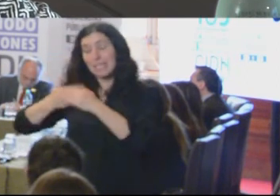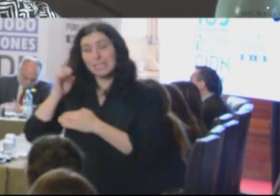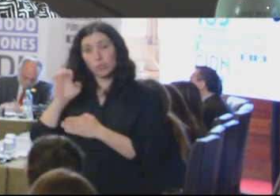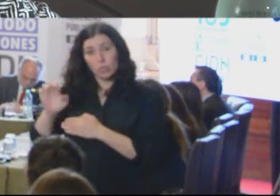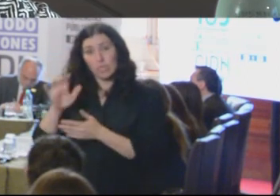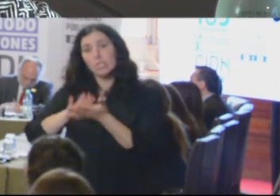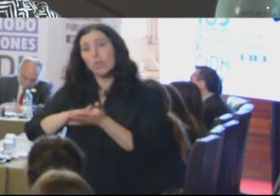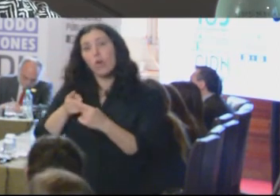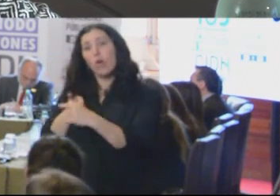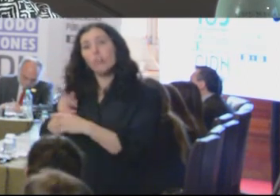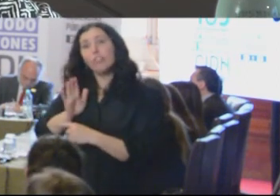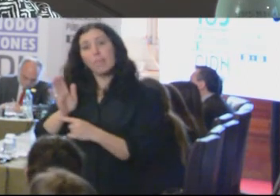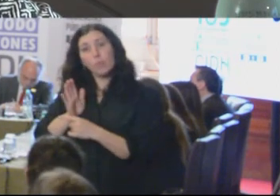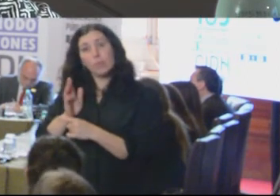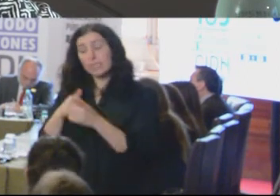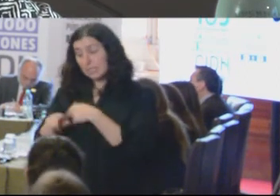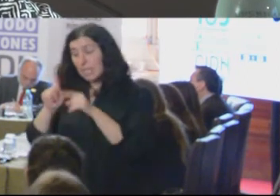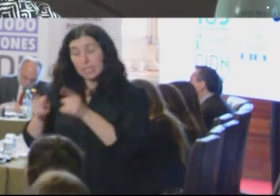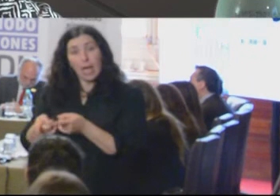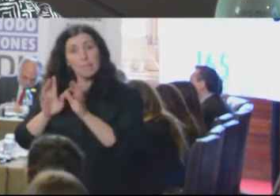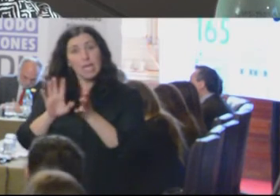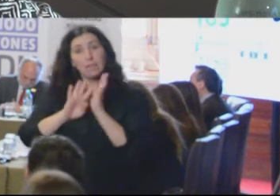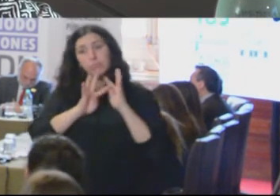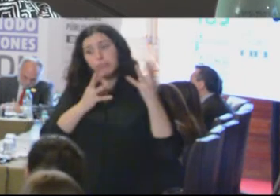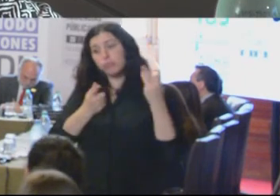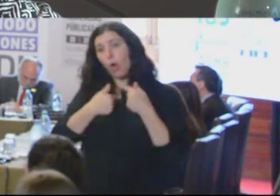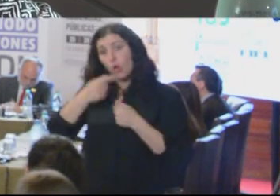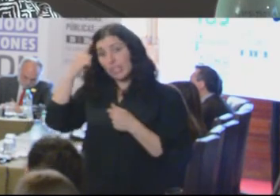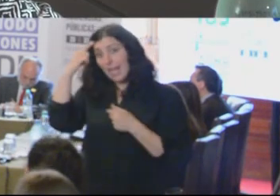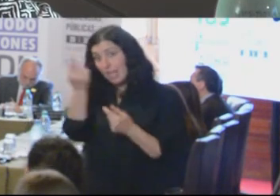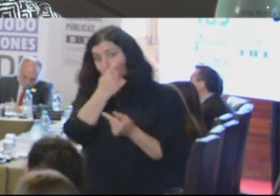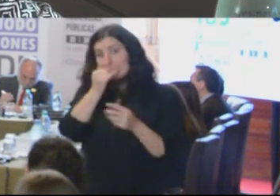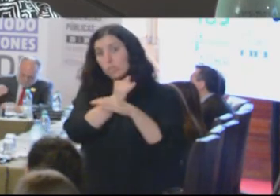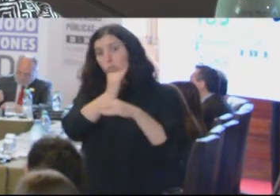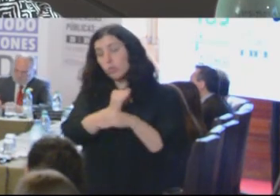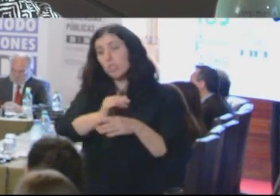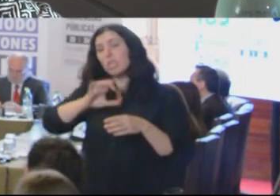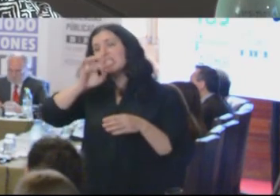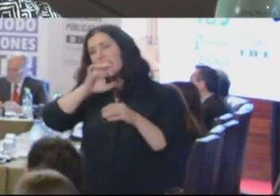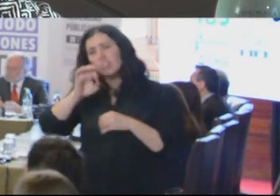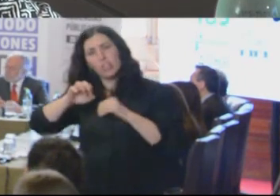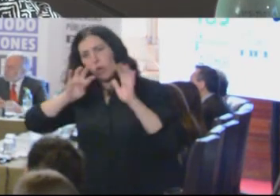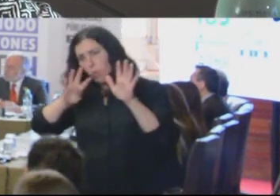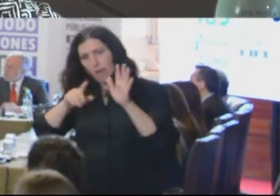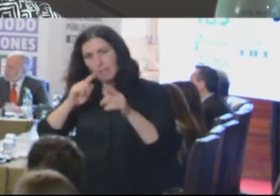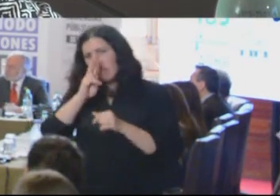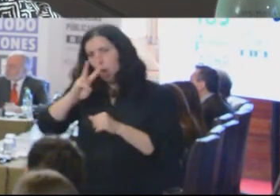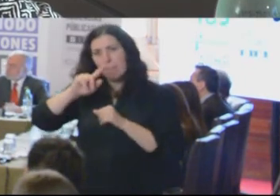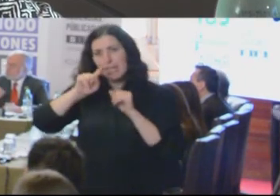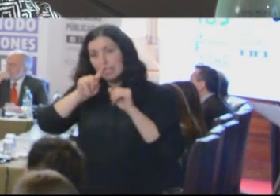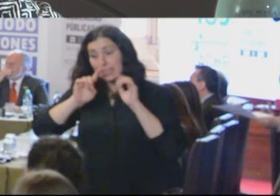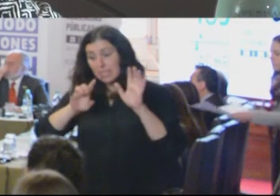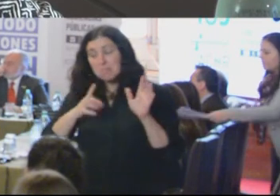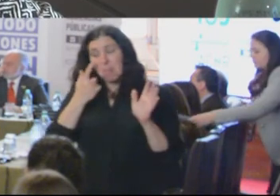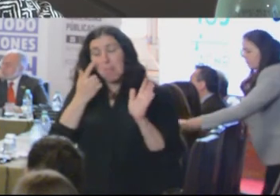constitucional mediante los auto 092 de 2008 y 009 de 2015 constató que la violencia